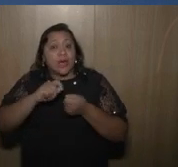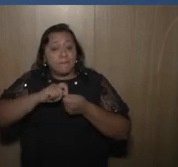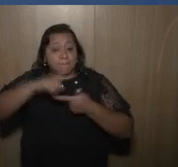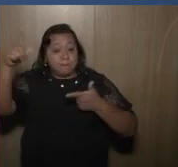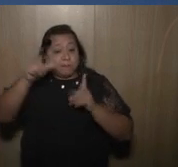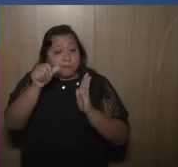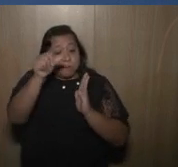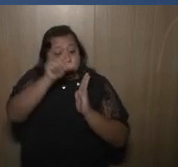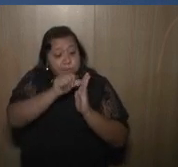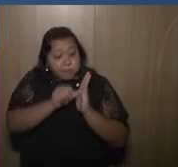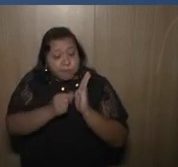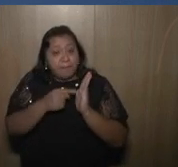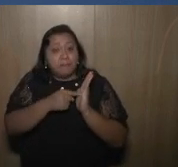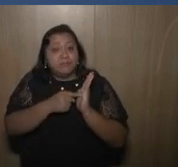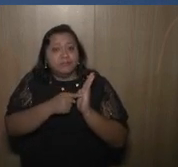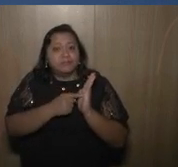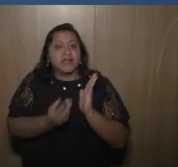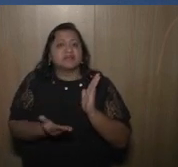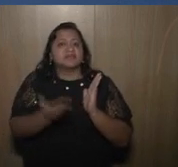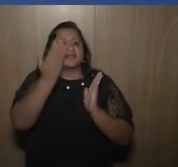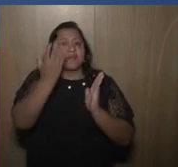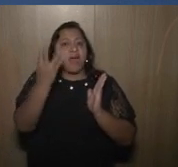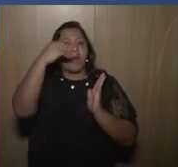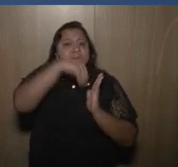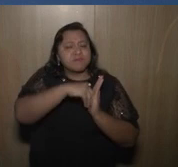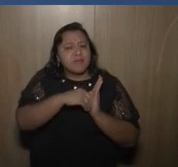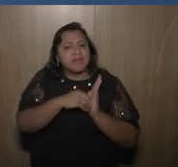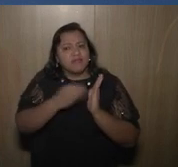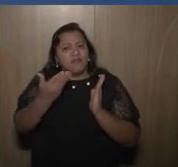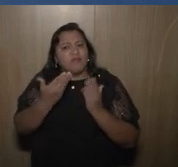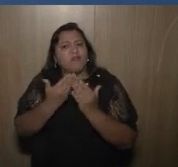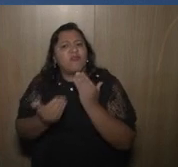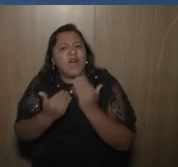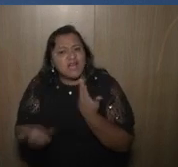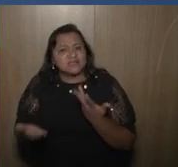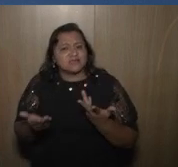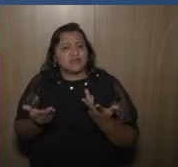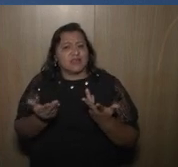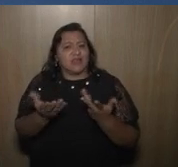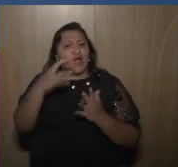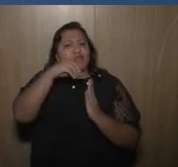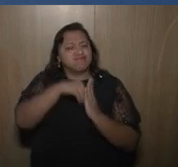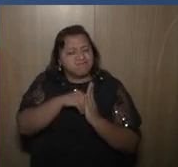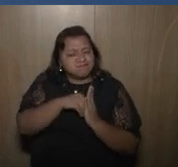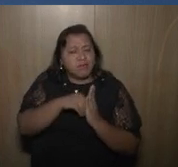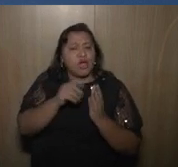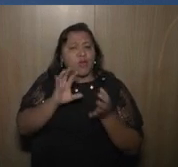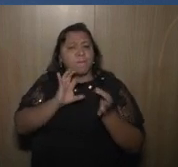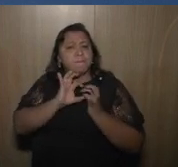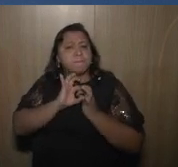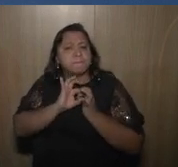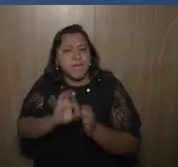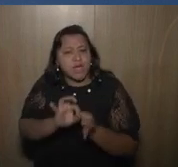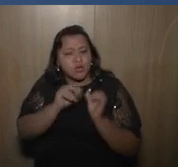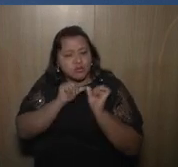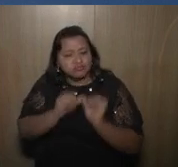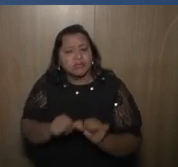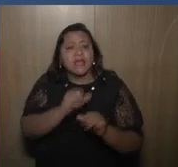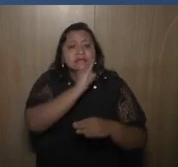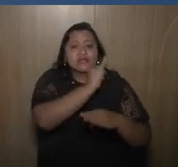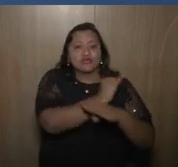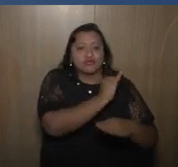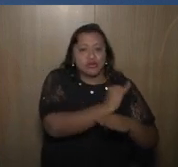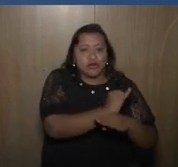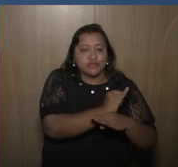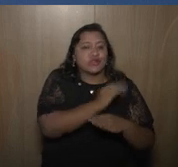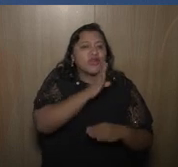plataforma intuitiva, una plataforma amigable que le permita tener un vínculo permanente a las instituciones